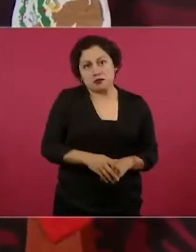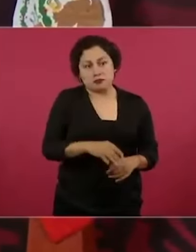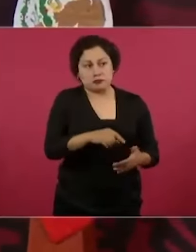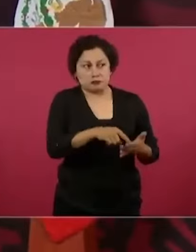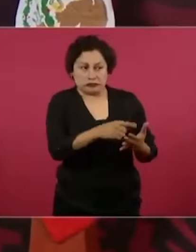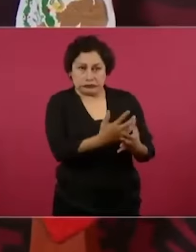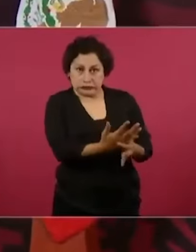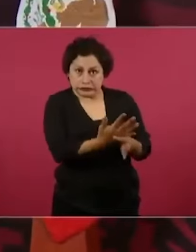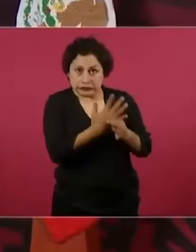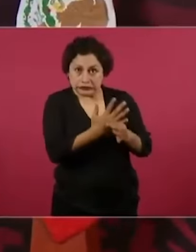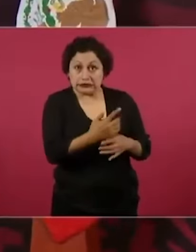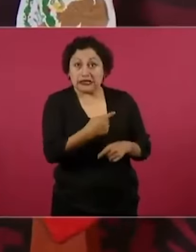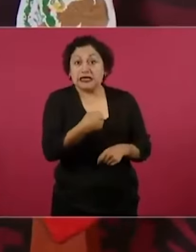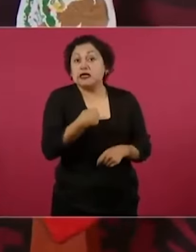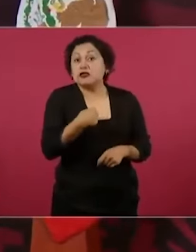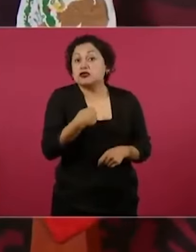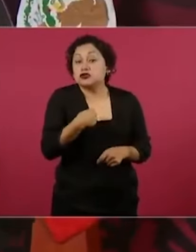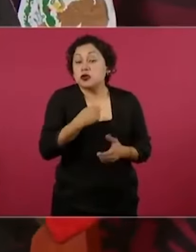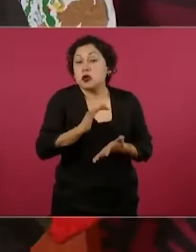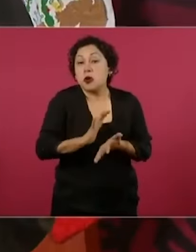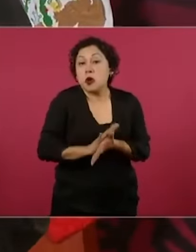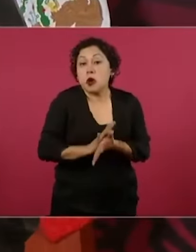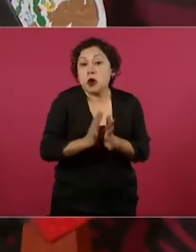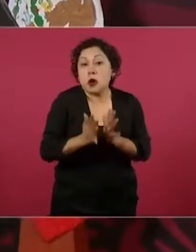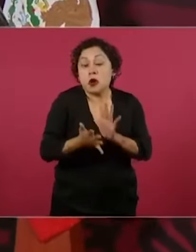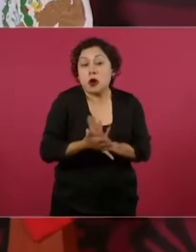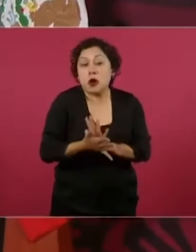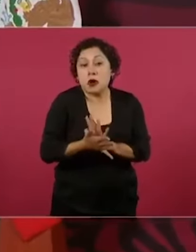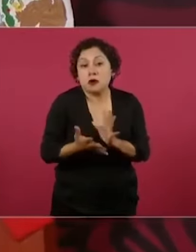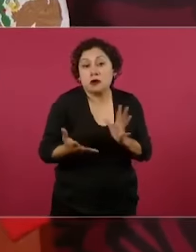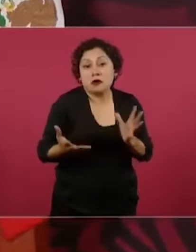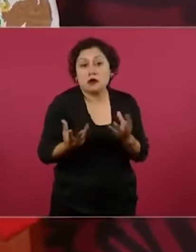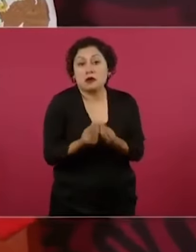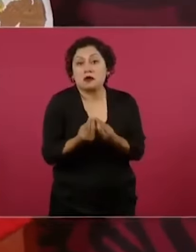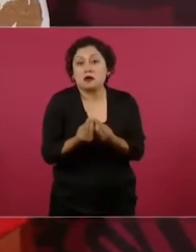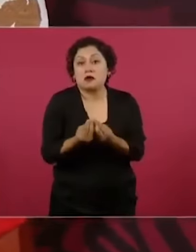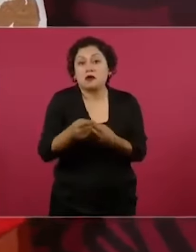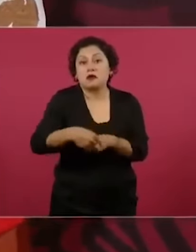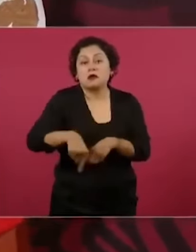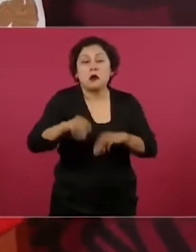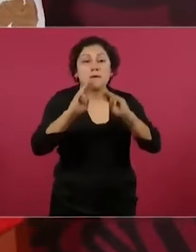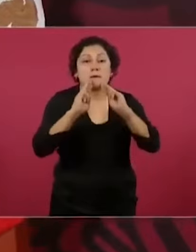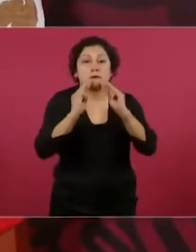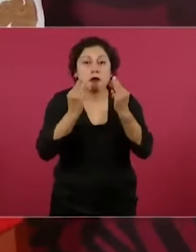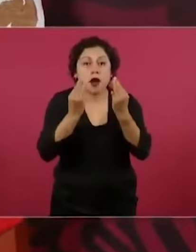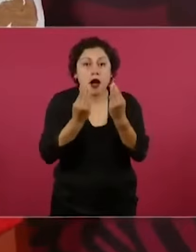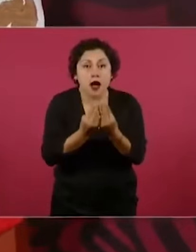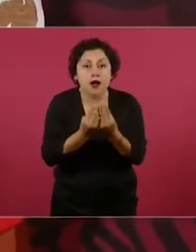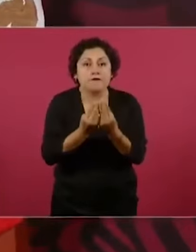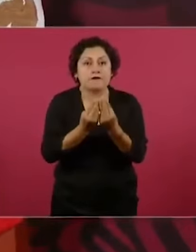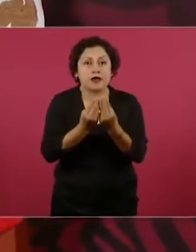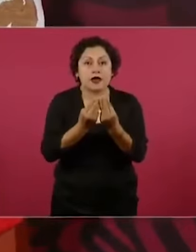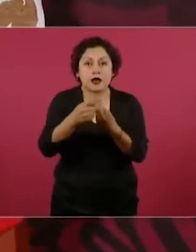de Genaro García Luna, gente muy nociva, narcopolicías, siguen en la Fiscalía General de la República,